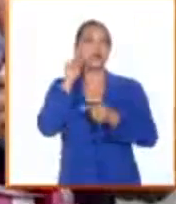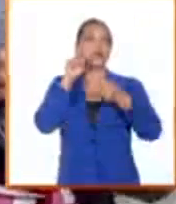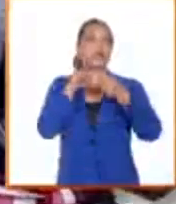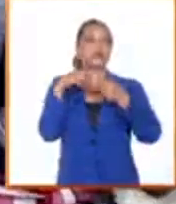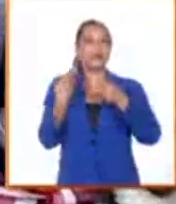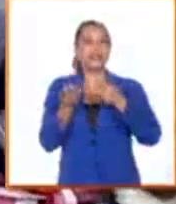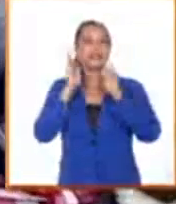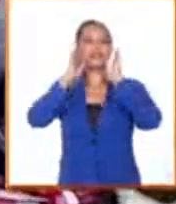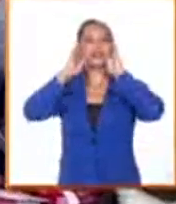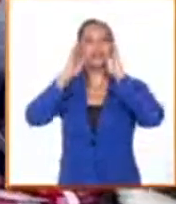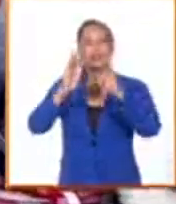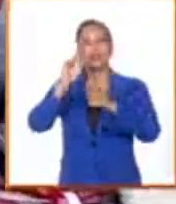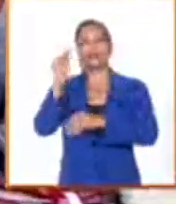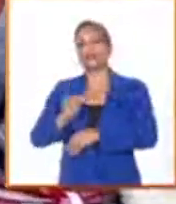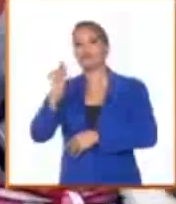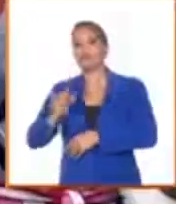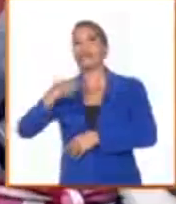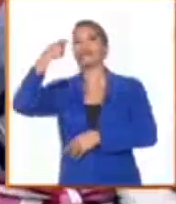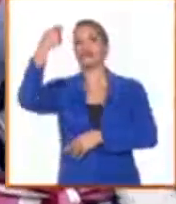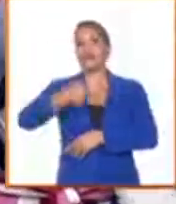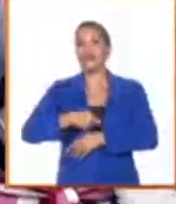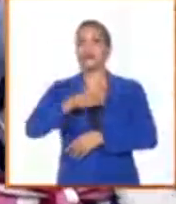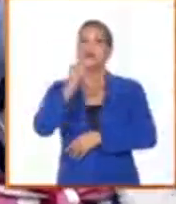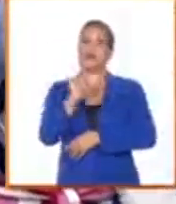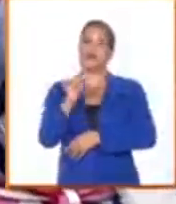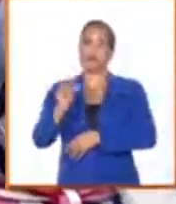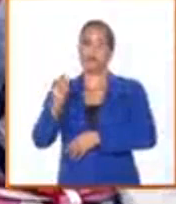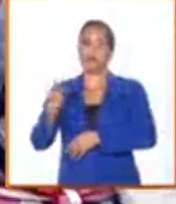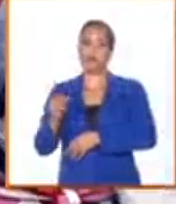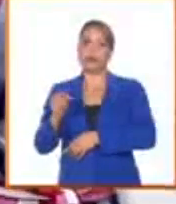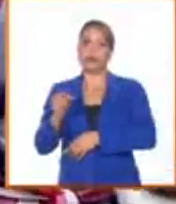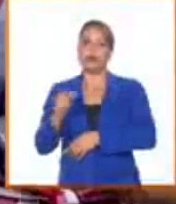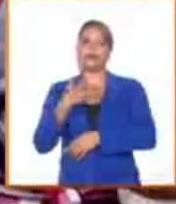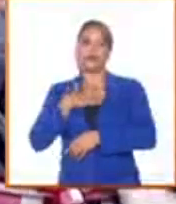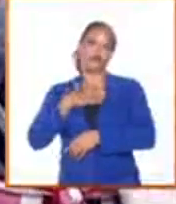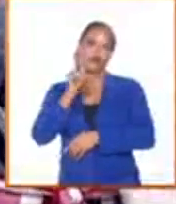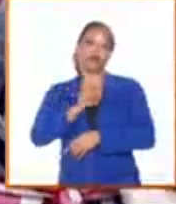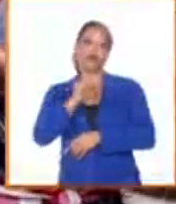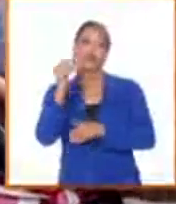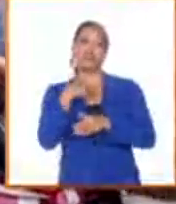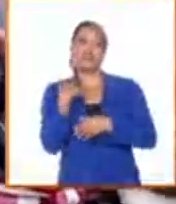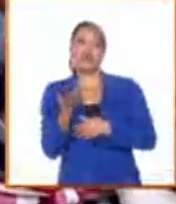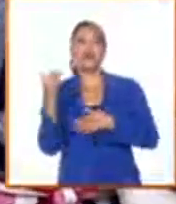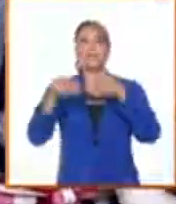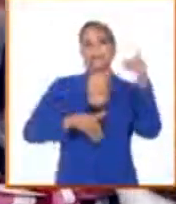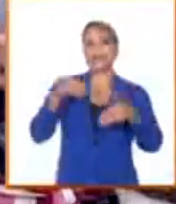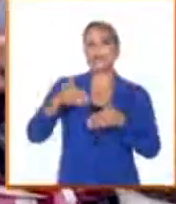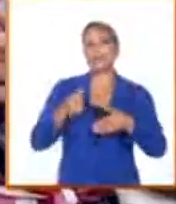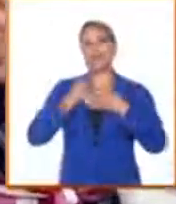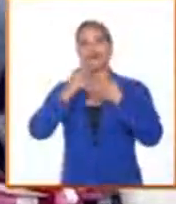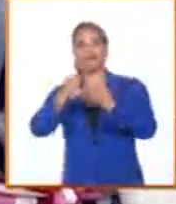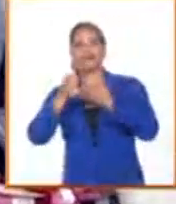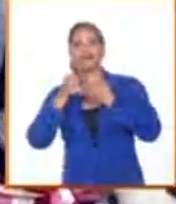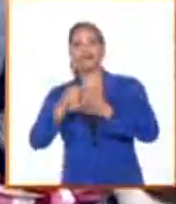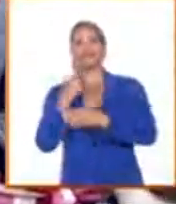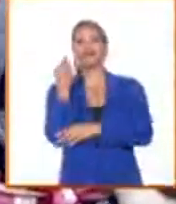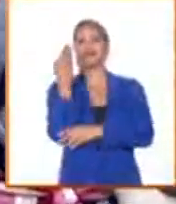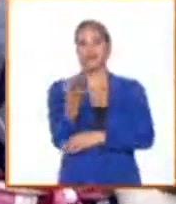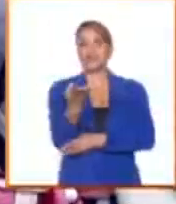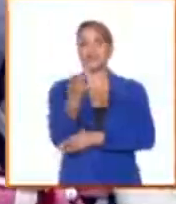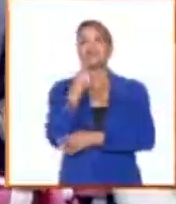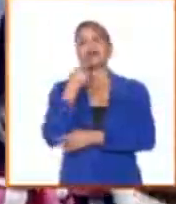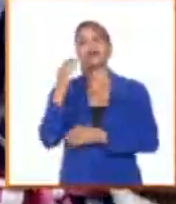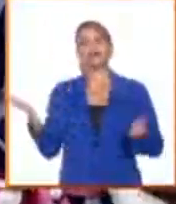las personas y sus derechos como ciudadanos, pero como ciudadanos que participan, aportan, exigen y